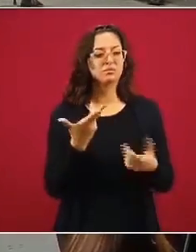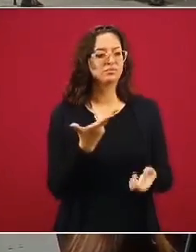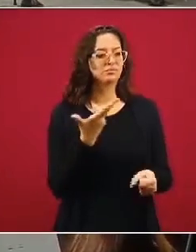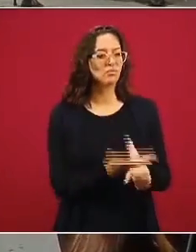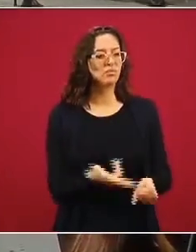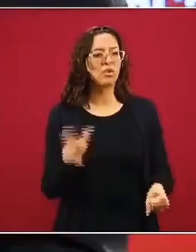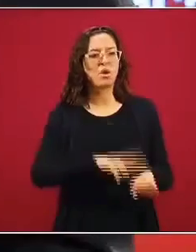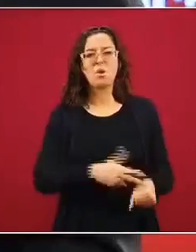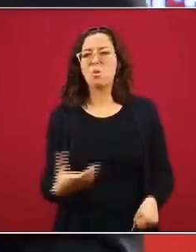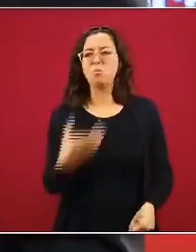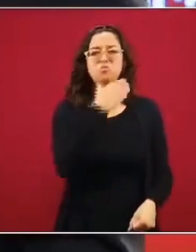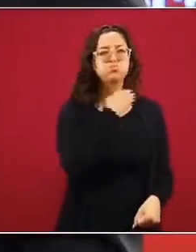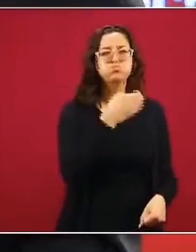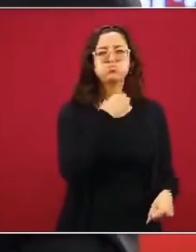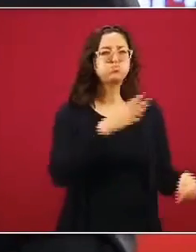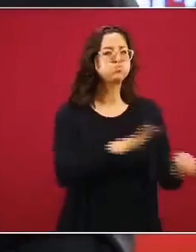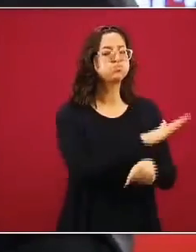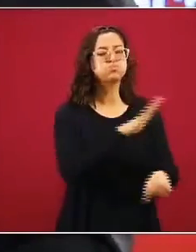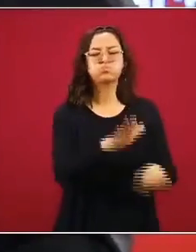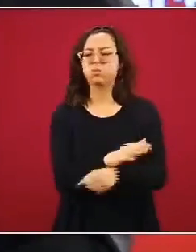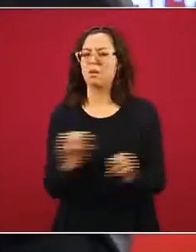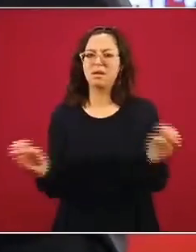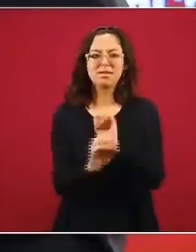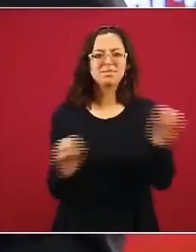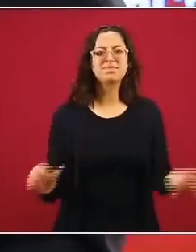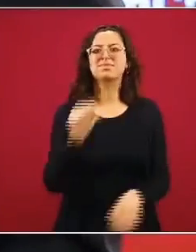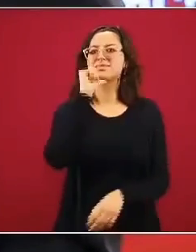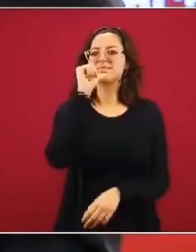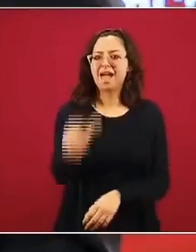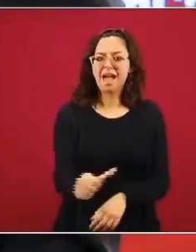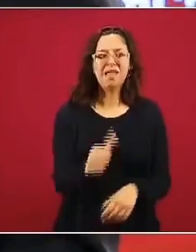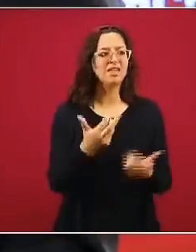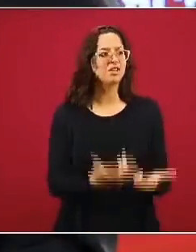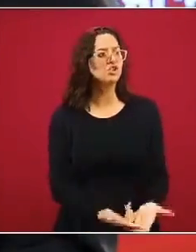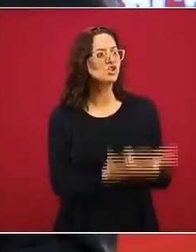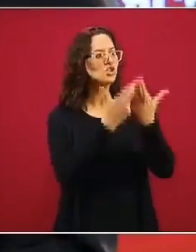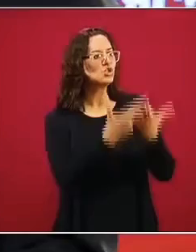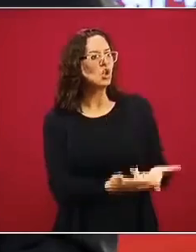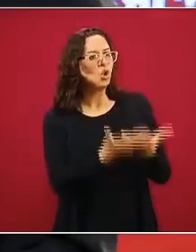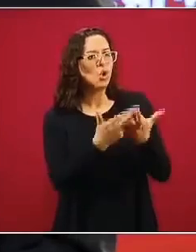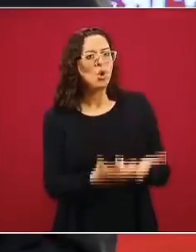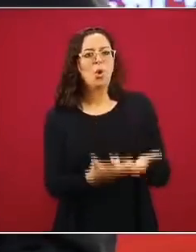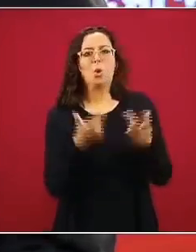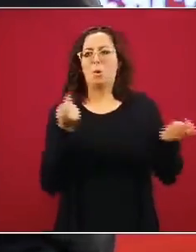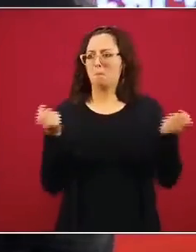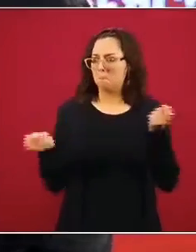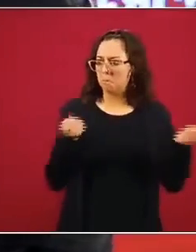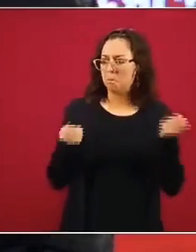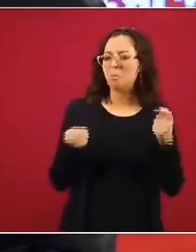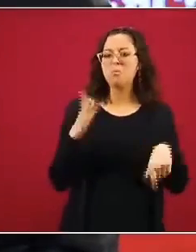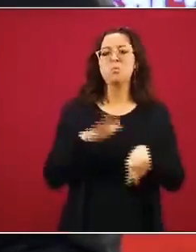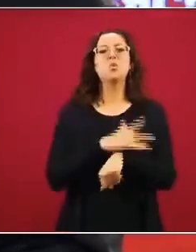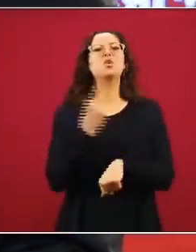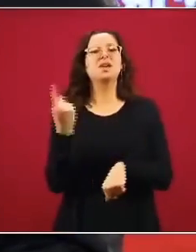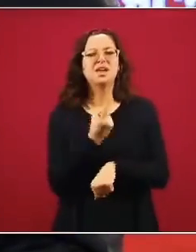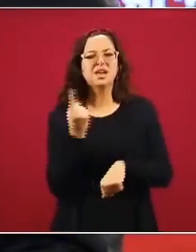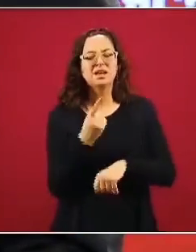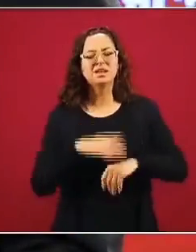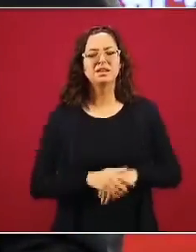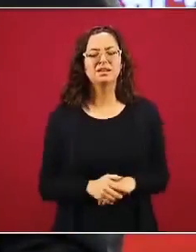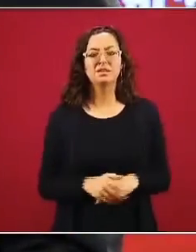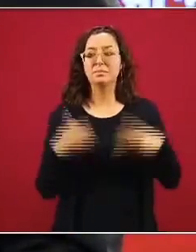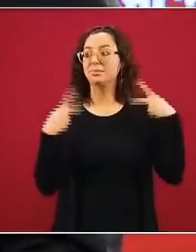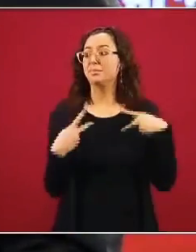nos saturaron los hospitales, fue por la actitud responsable de la gente,